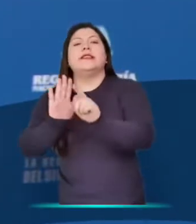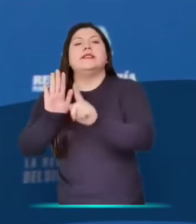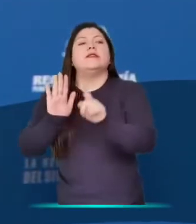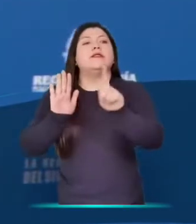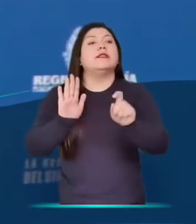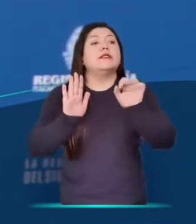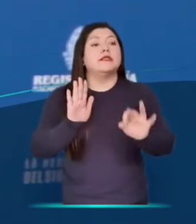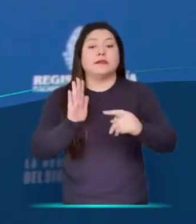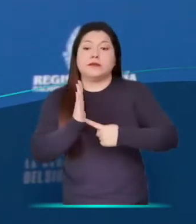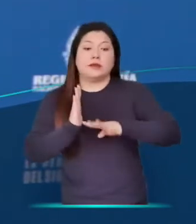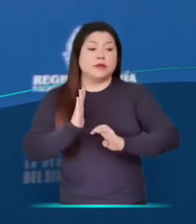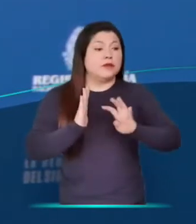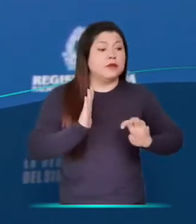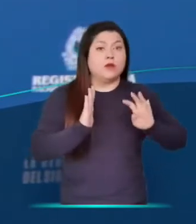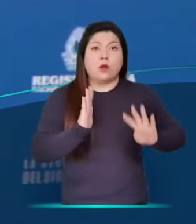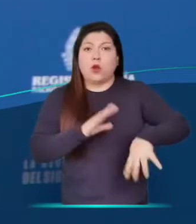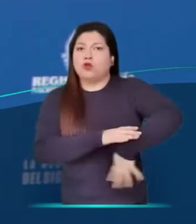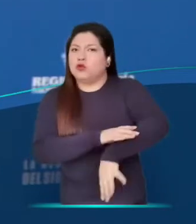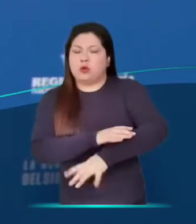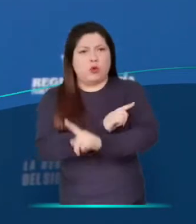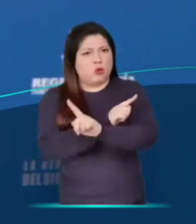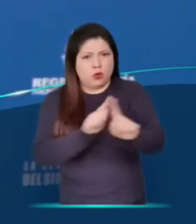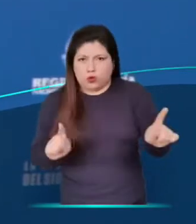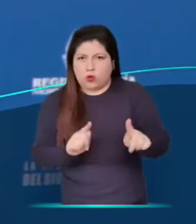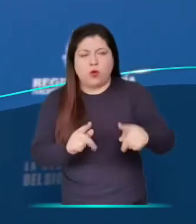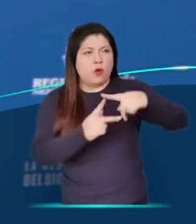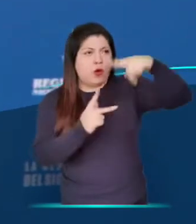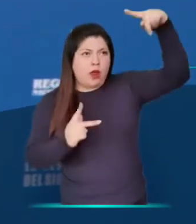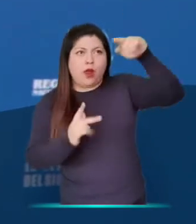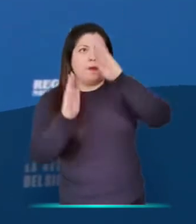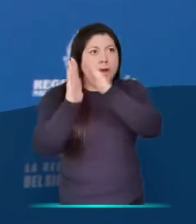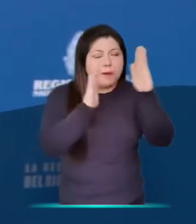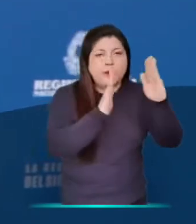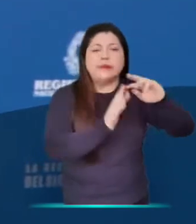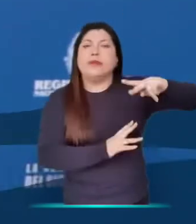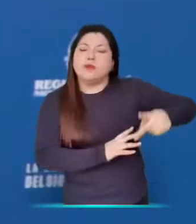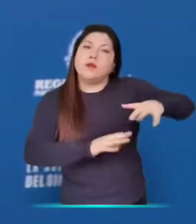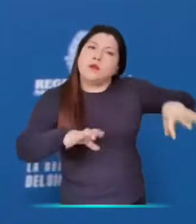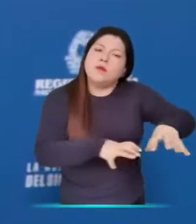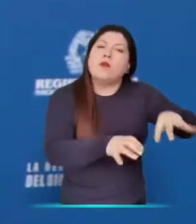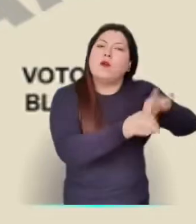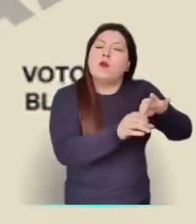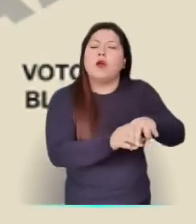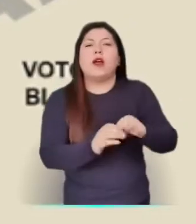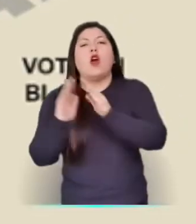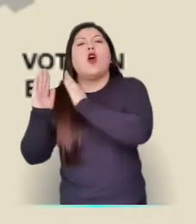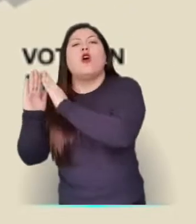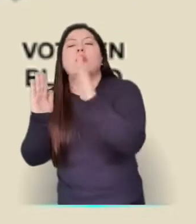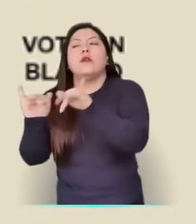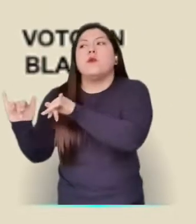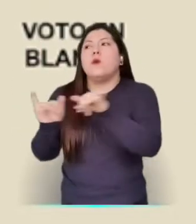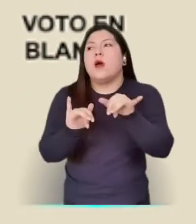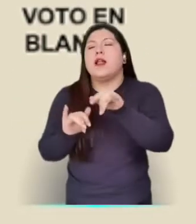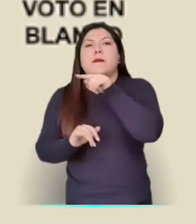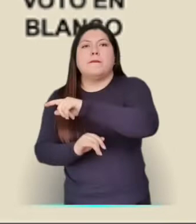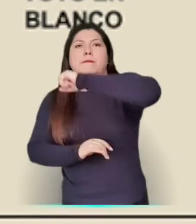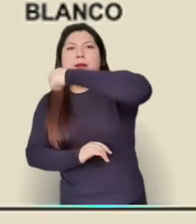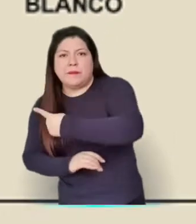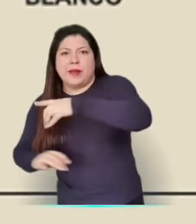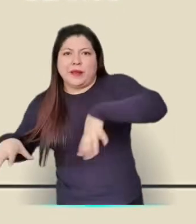con la ley 163 del 94, no hay sorteo para la tarjeta electoral de segunda vuelta y